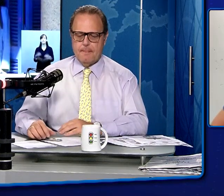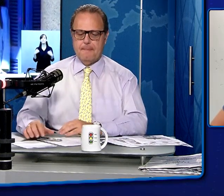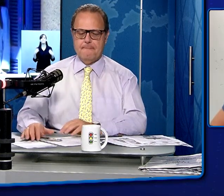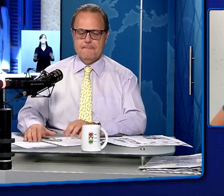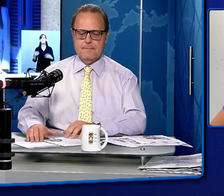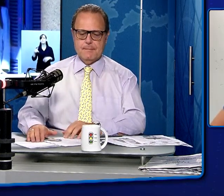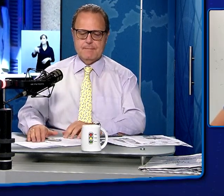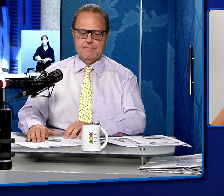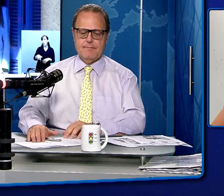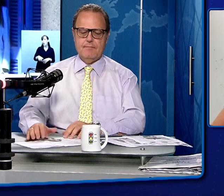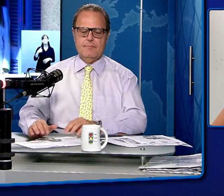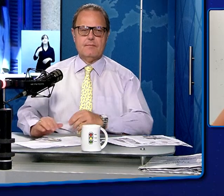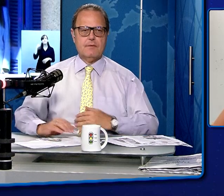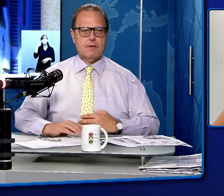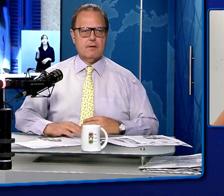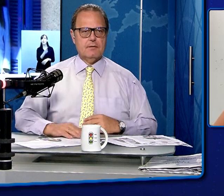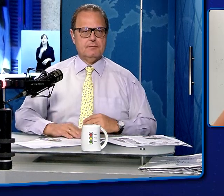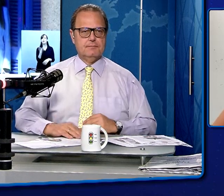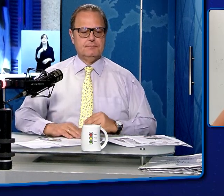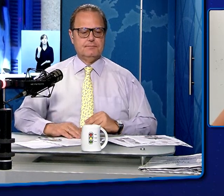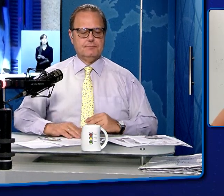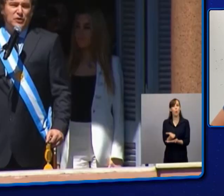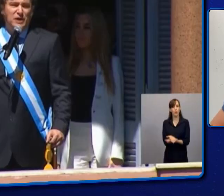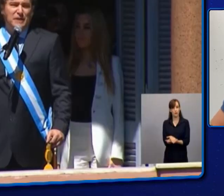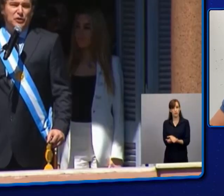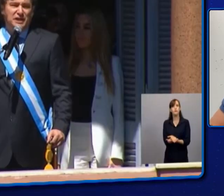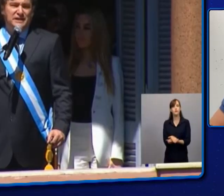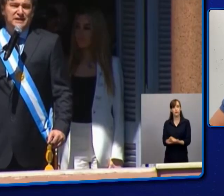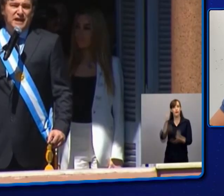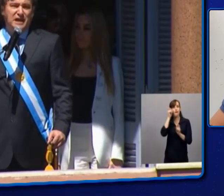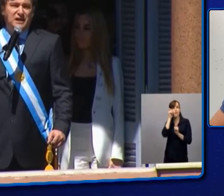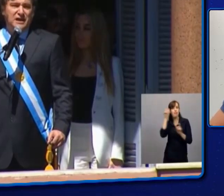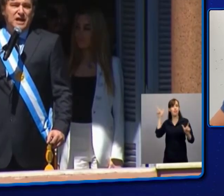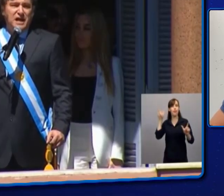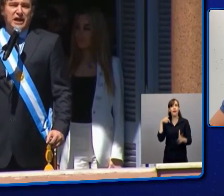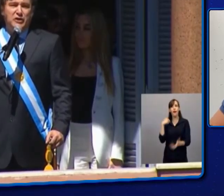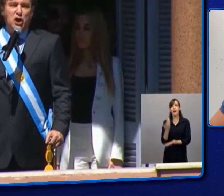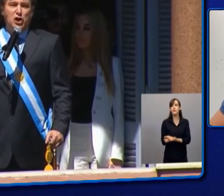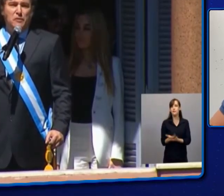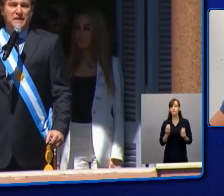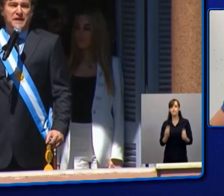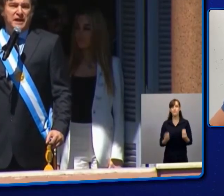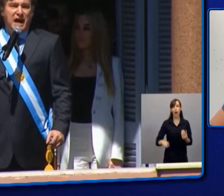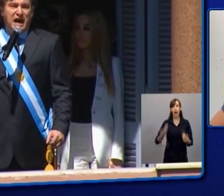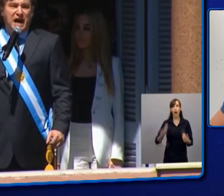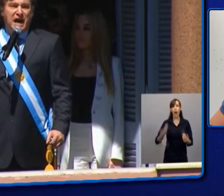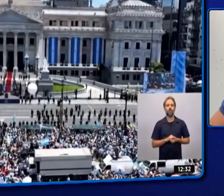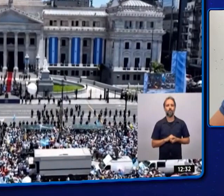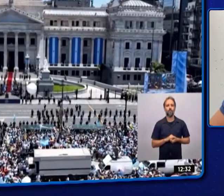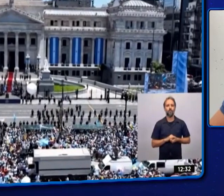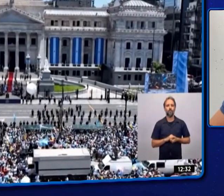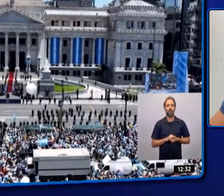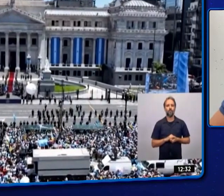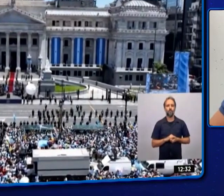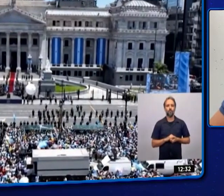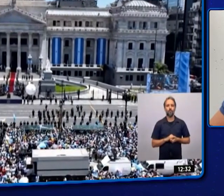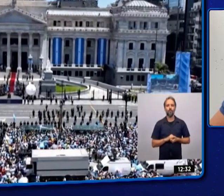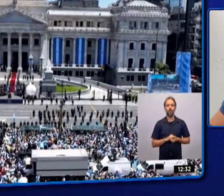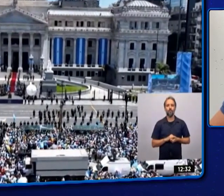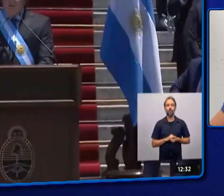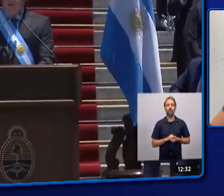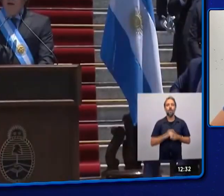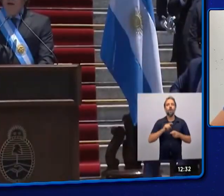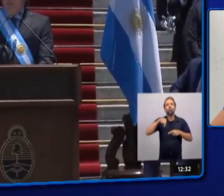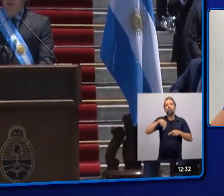Eduardo y es lo va a tener complicado porque va a tener a todo el mundo en contra no es un ataque no es un jaque a al